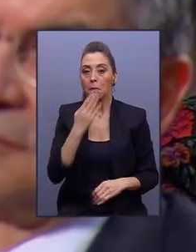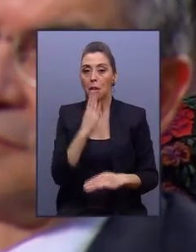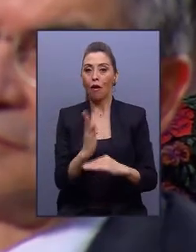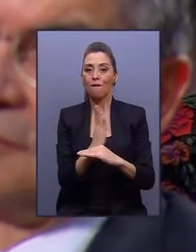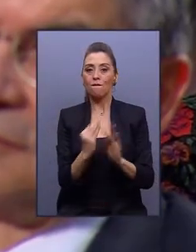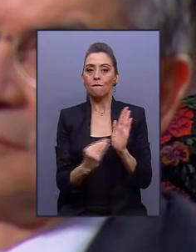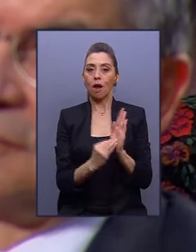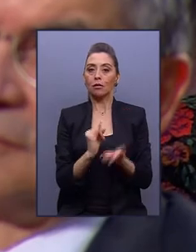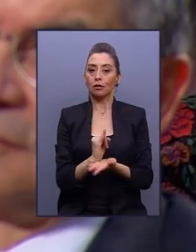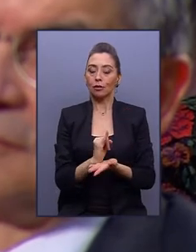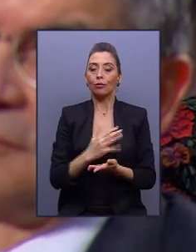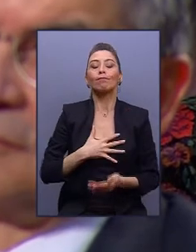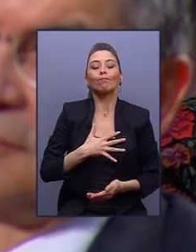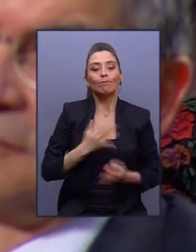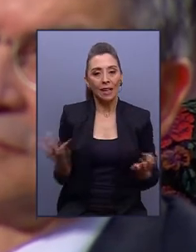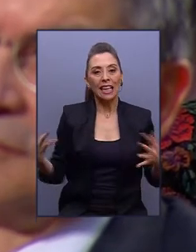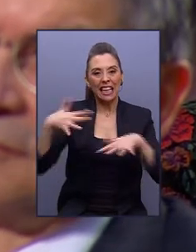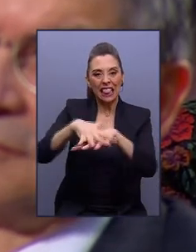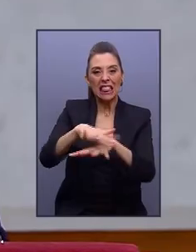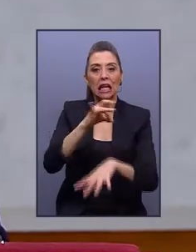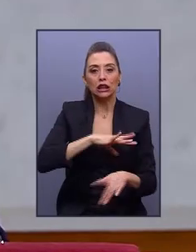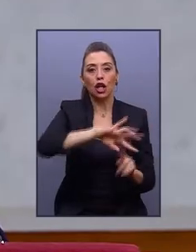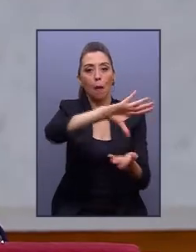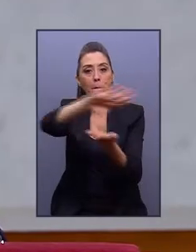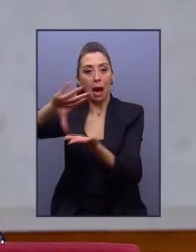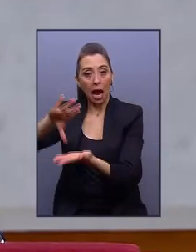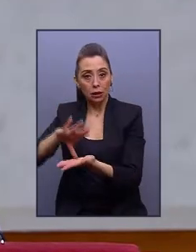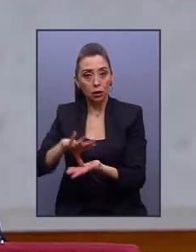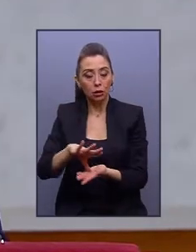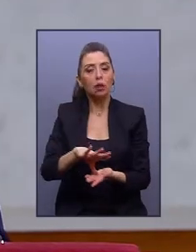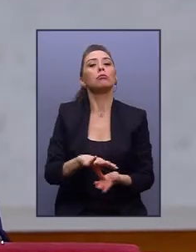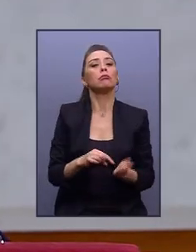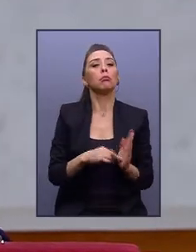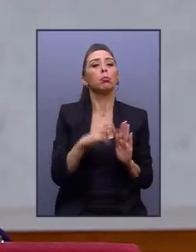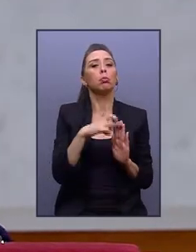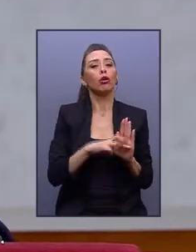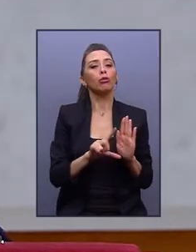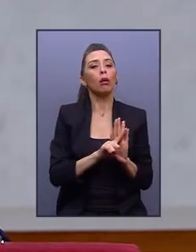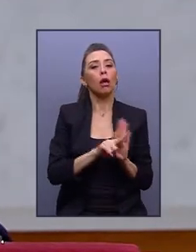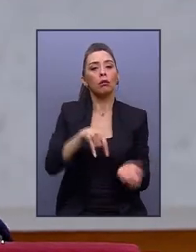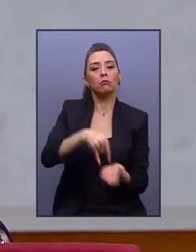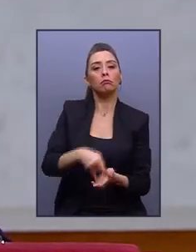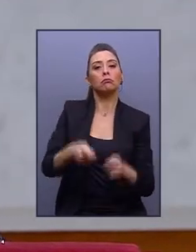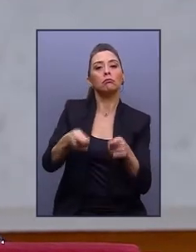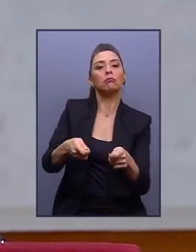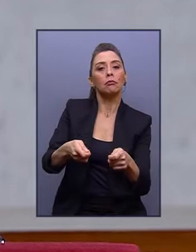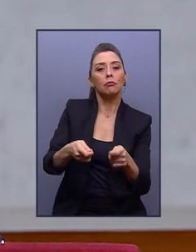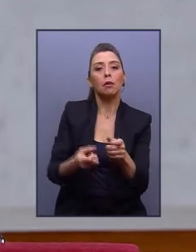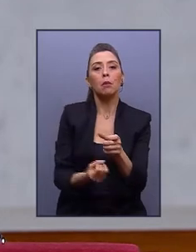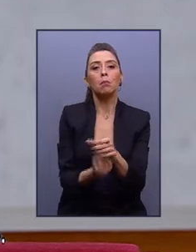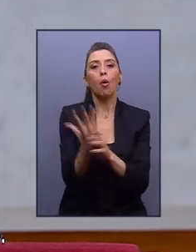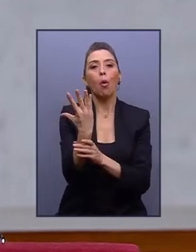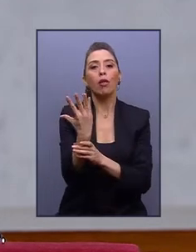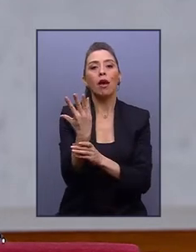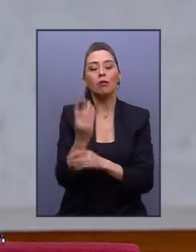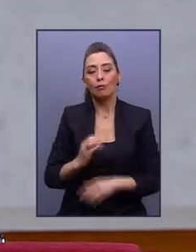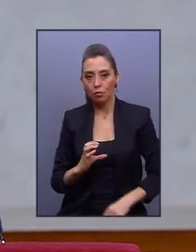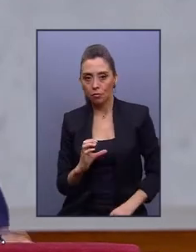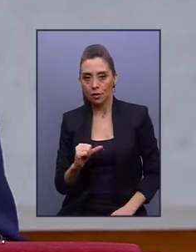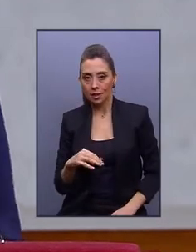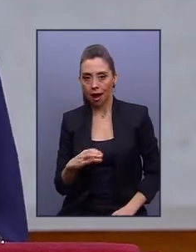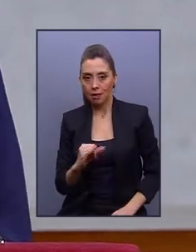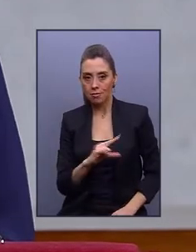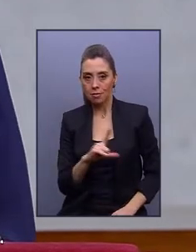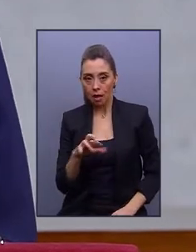institucionales a nuestra vocación de integración, hemos enviado a este Congreso un proyecto de ley de modernización de la Cancillería.